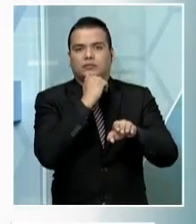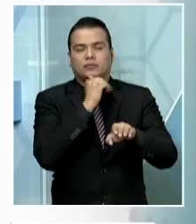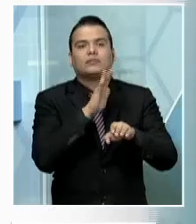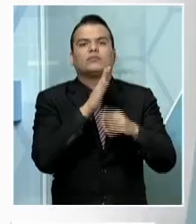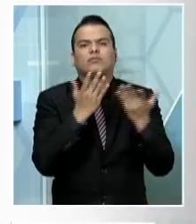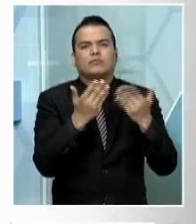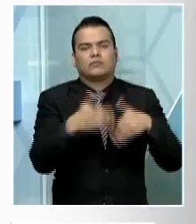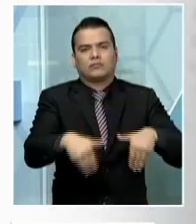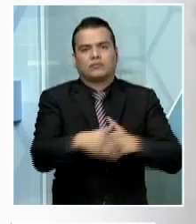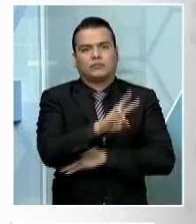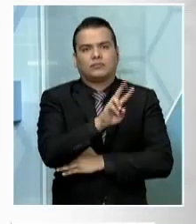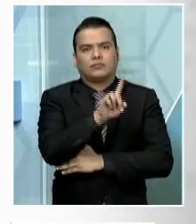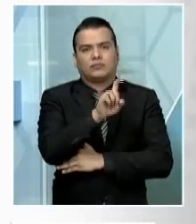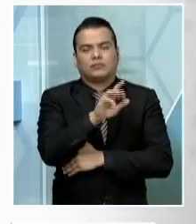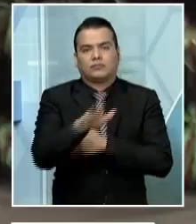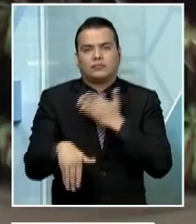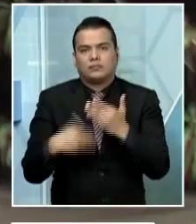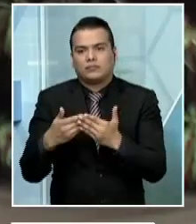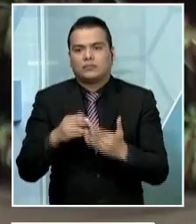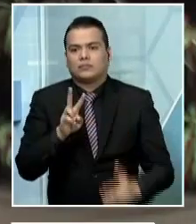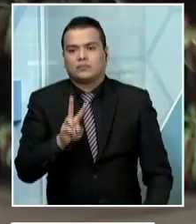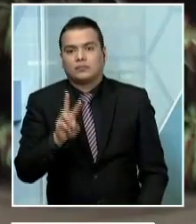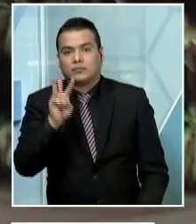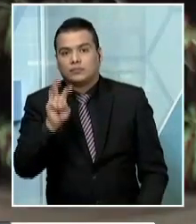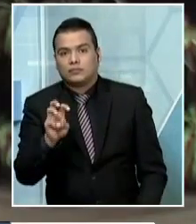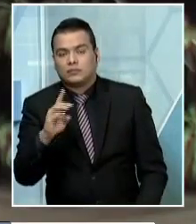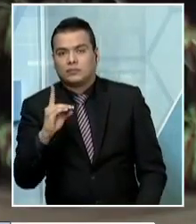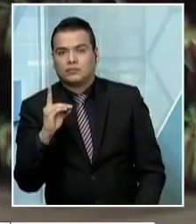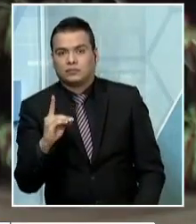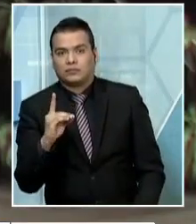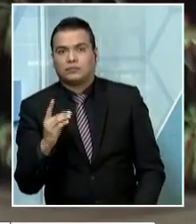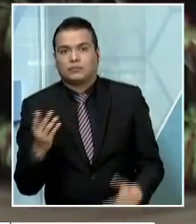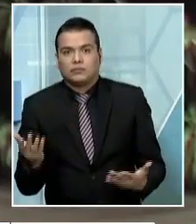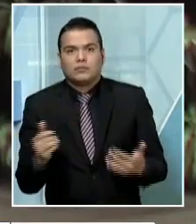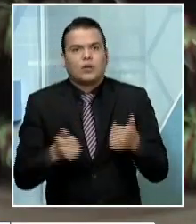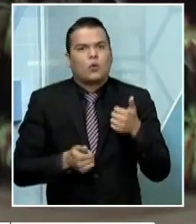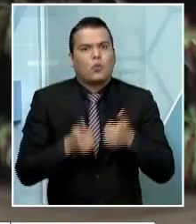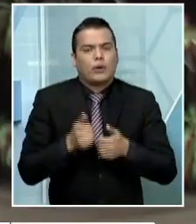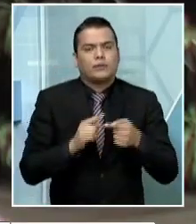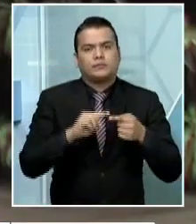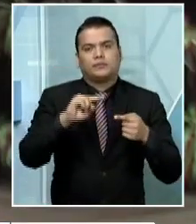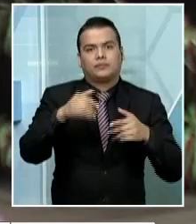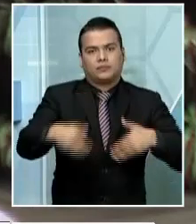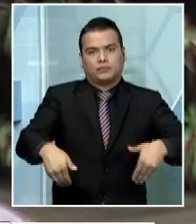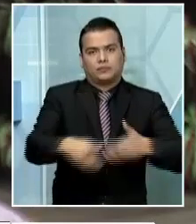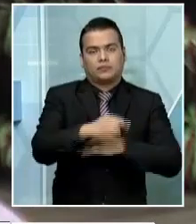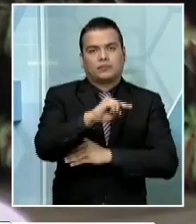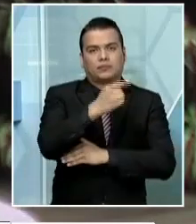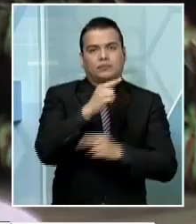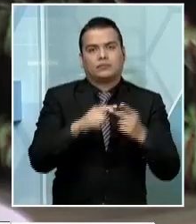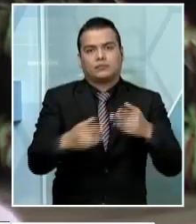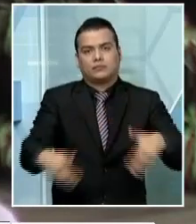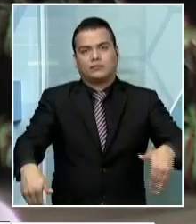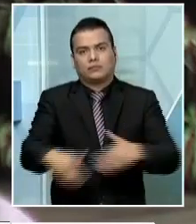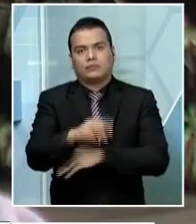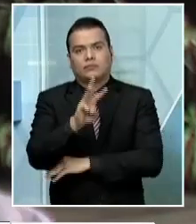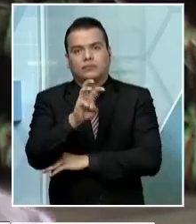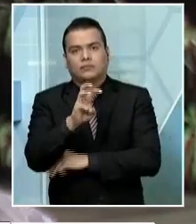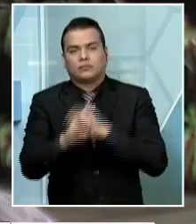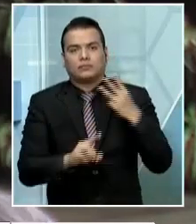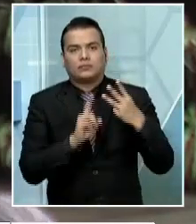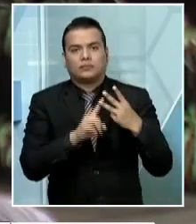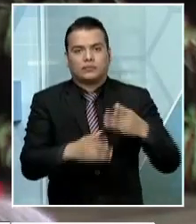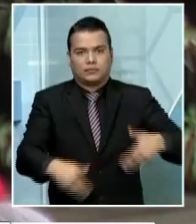carreras 26 a la 28D. Que utilicen las siguientes vías alternas, la carrera primera, la carrera octava, las